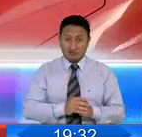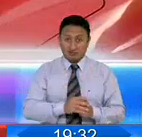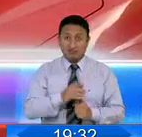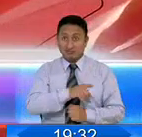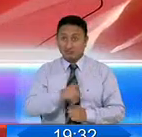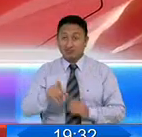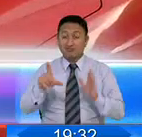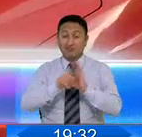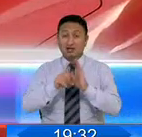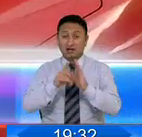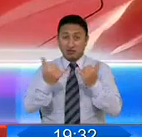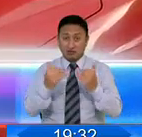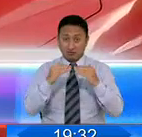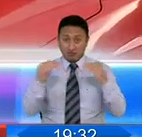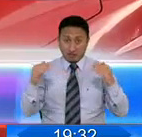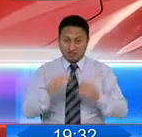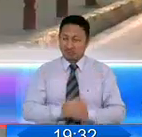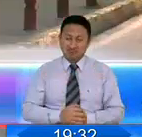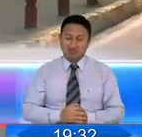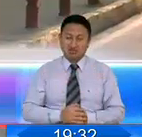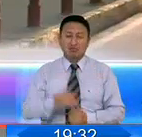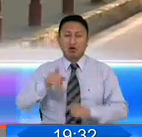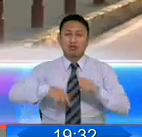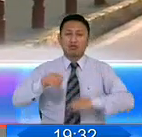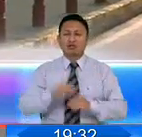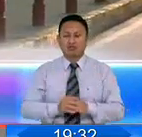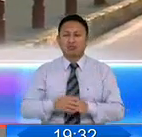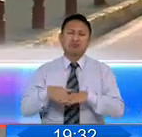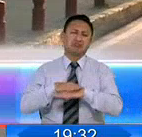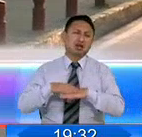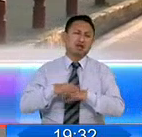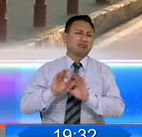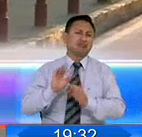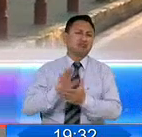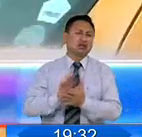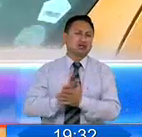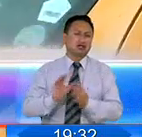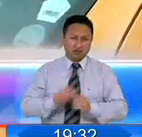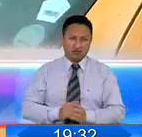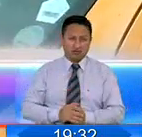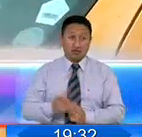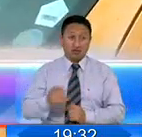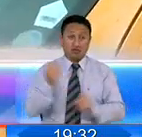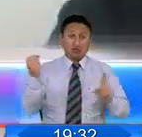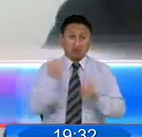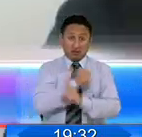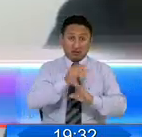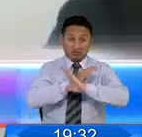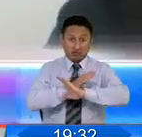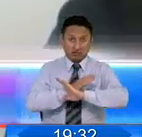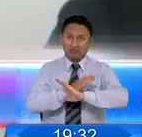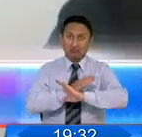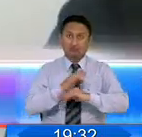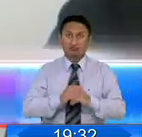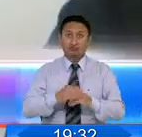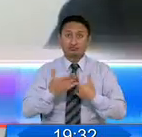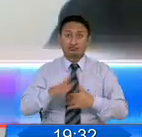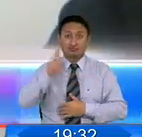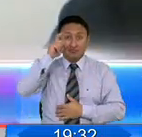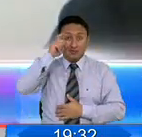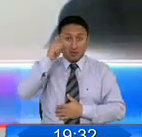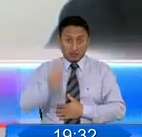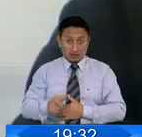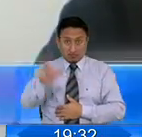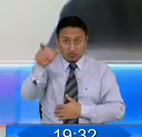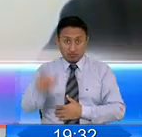legal existente, ya que se juzgan como contravenciones y no como ataque y resistencia. Los fiscales en algunos de los casos